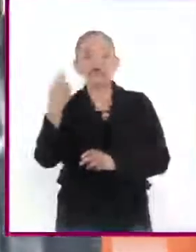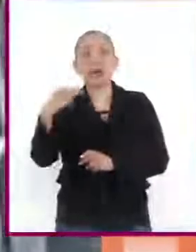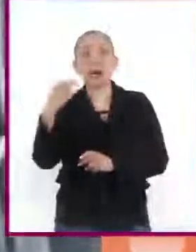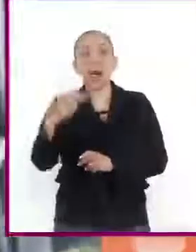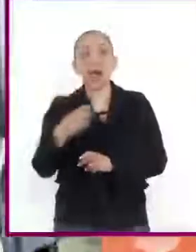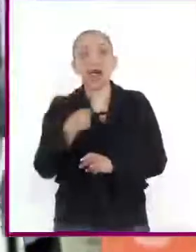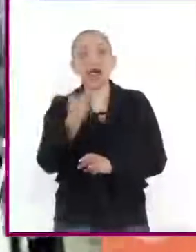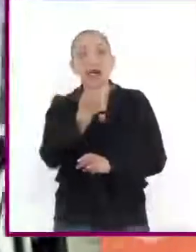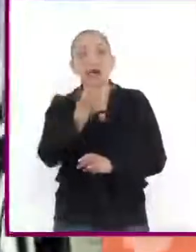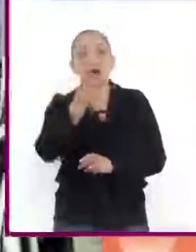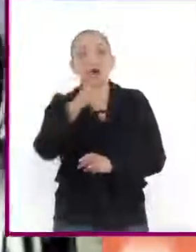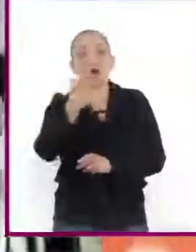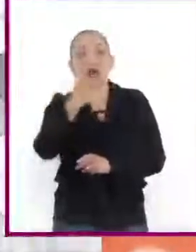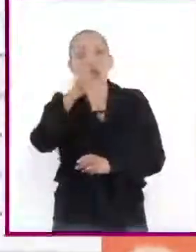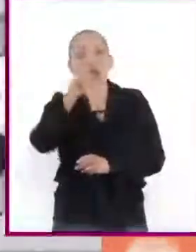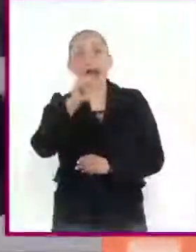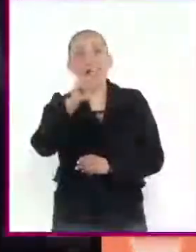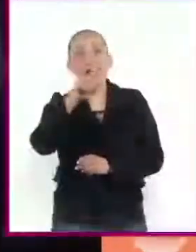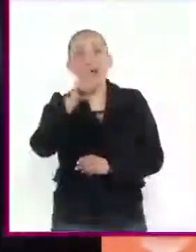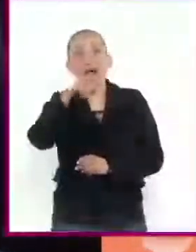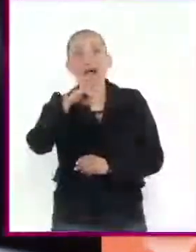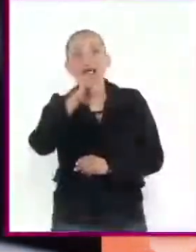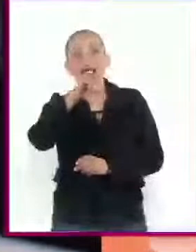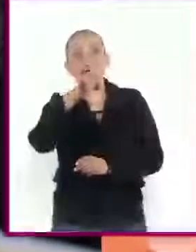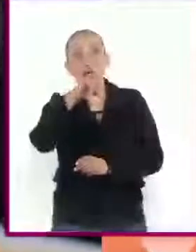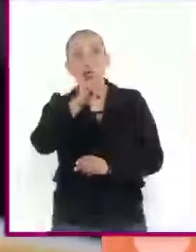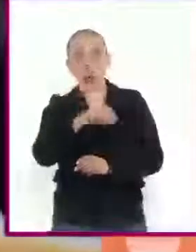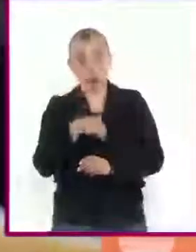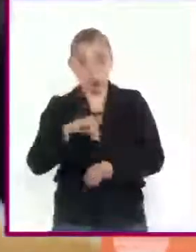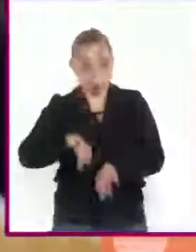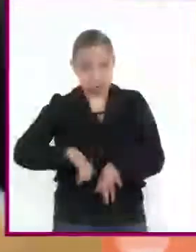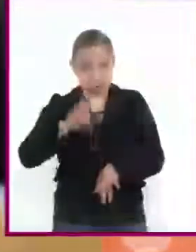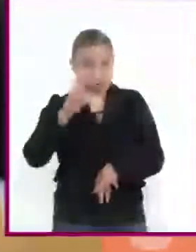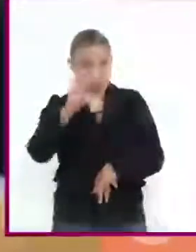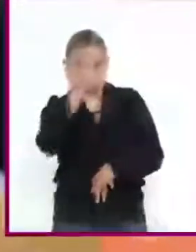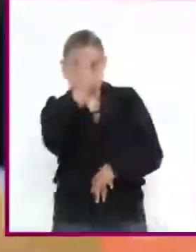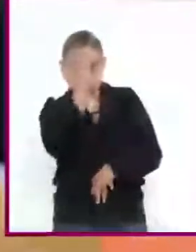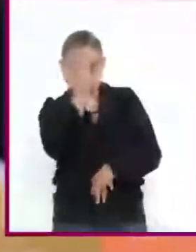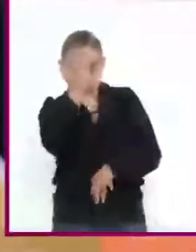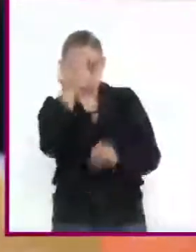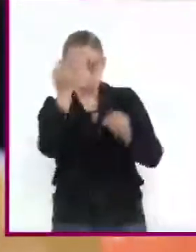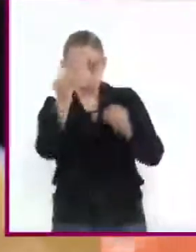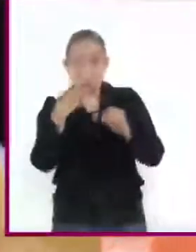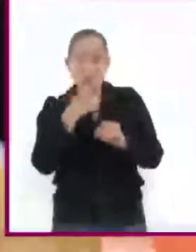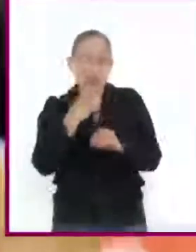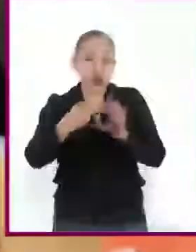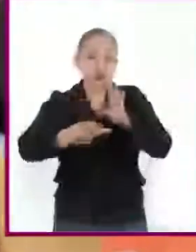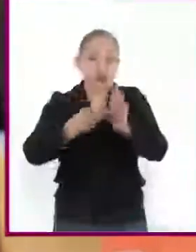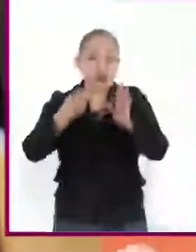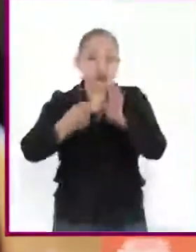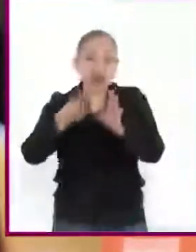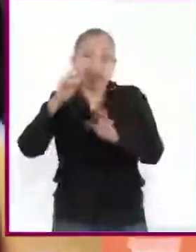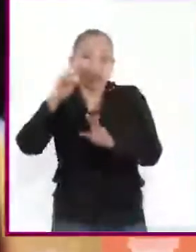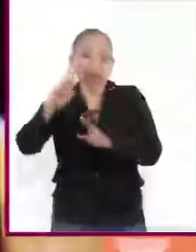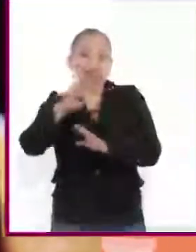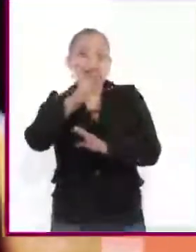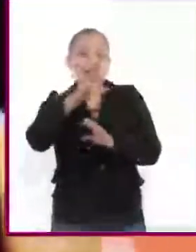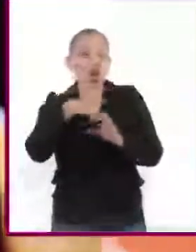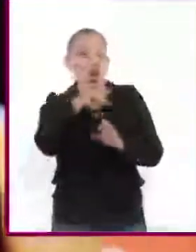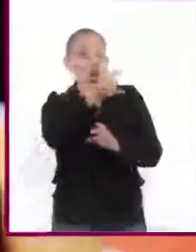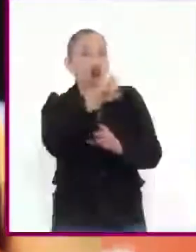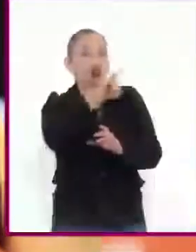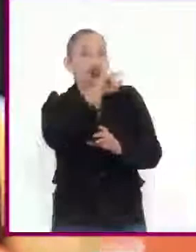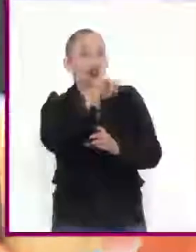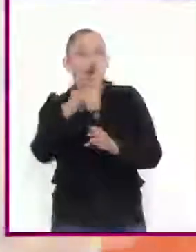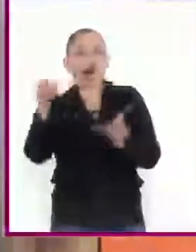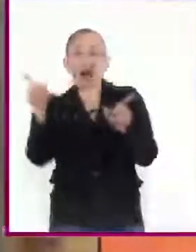obtiene es el hierro galvanizado. Resultó interesante conocer tantas aplicaciones de las reacciones de